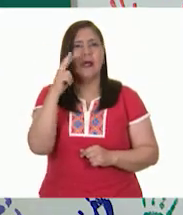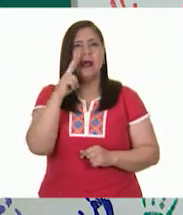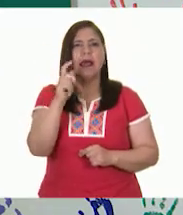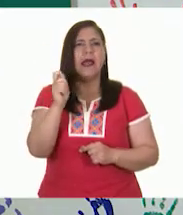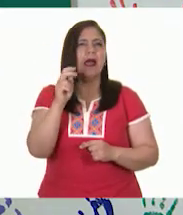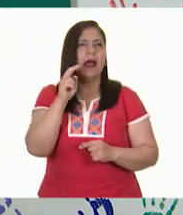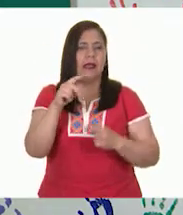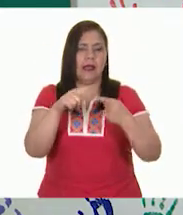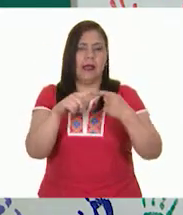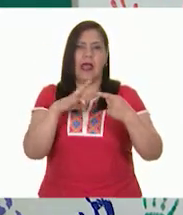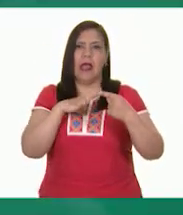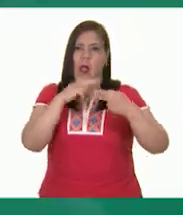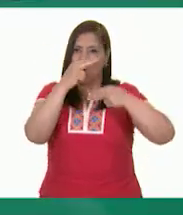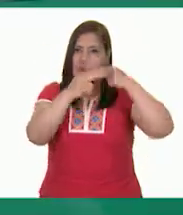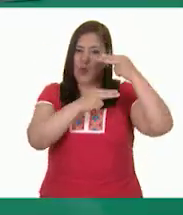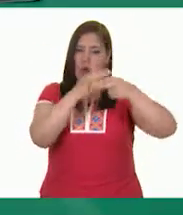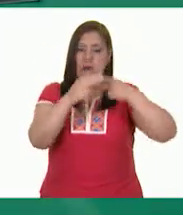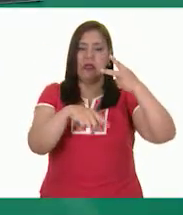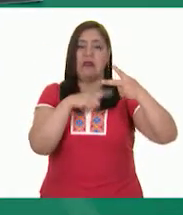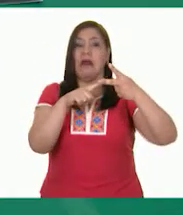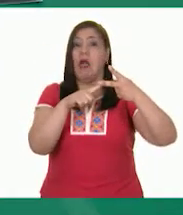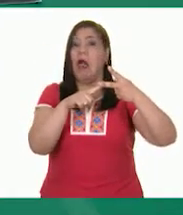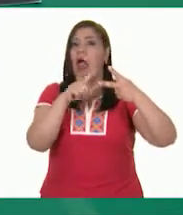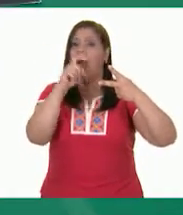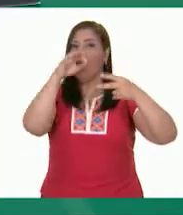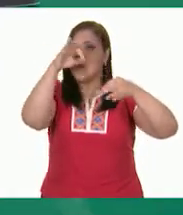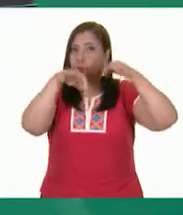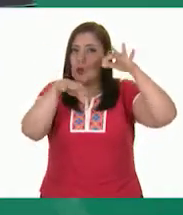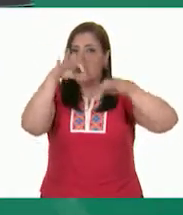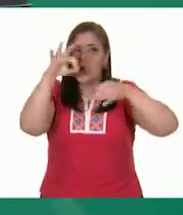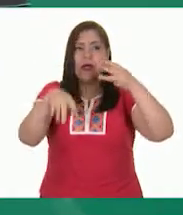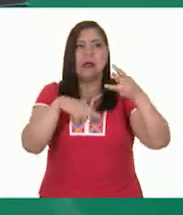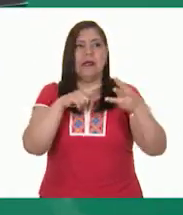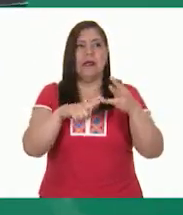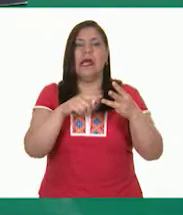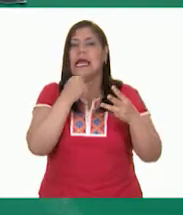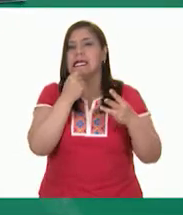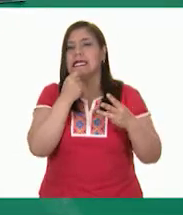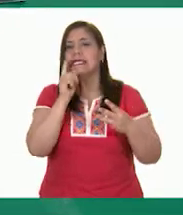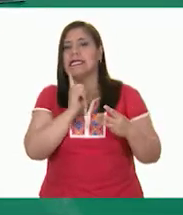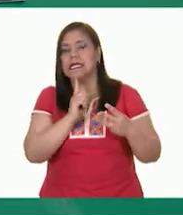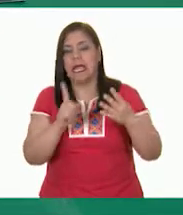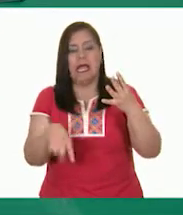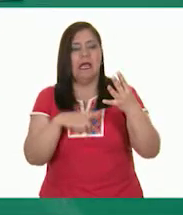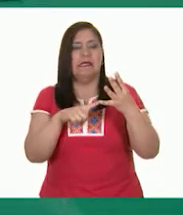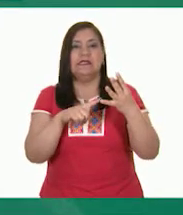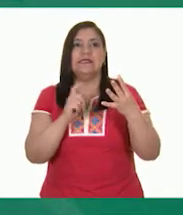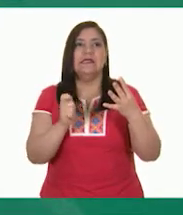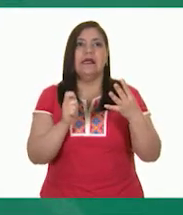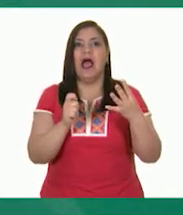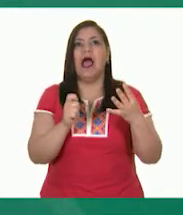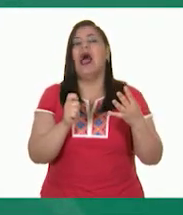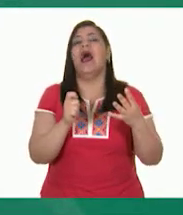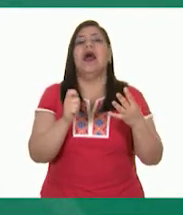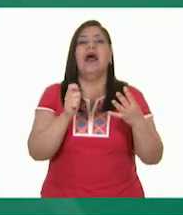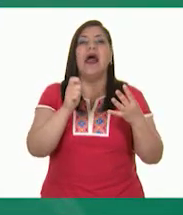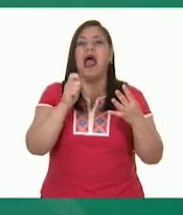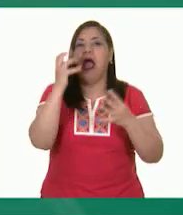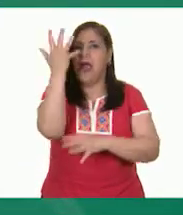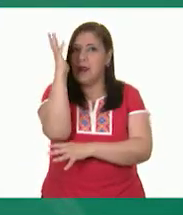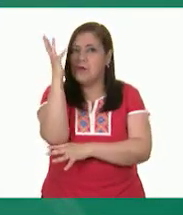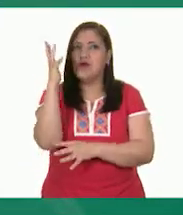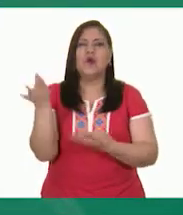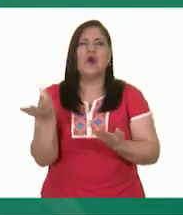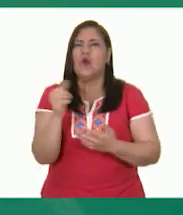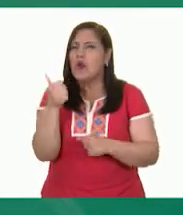Una nube, uh-huh, gotas de agua, una niña. La niña. Un árbol. ¿Qué más? ¿Qué más? ¿Qué